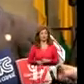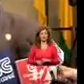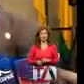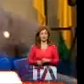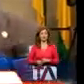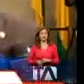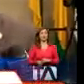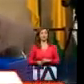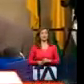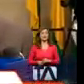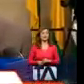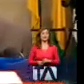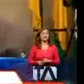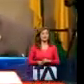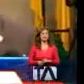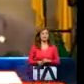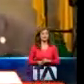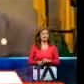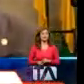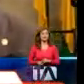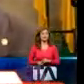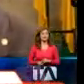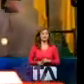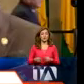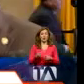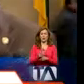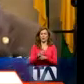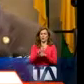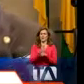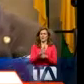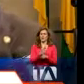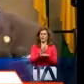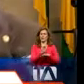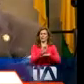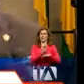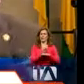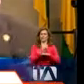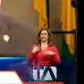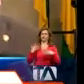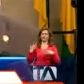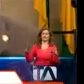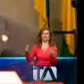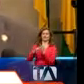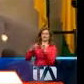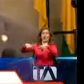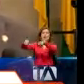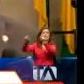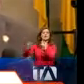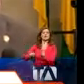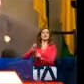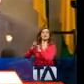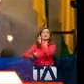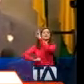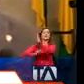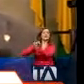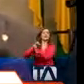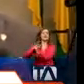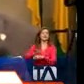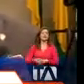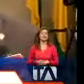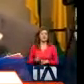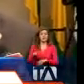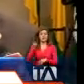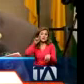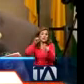cuidar los convenios internacionales que el Ecuador tiene, tanto con miras a